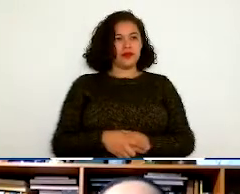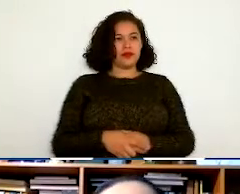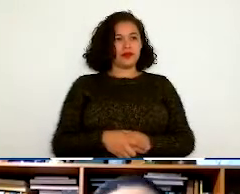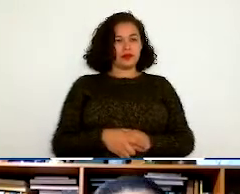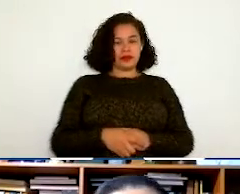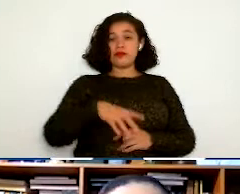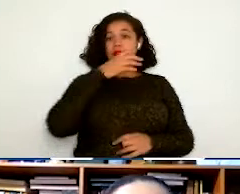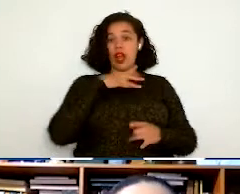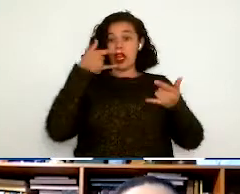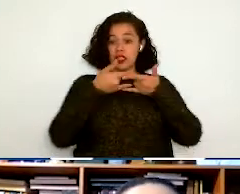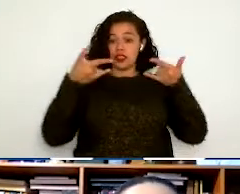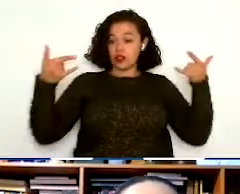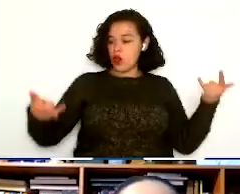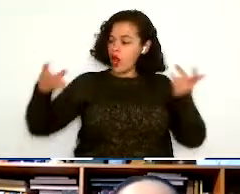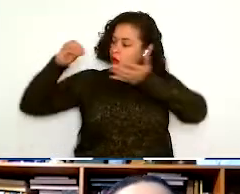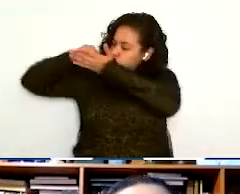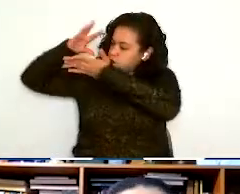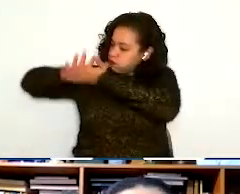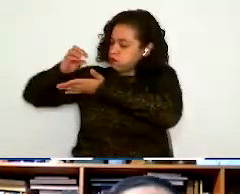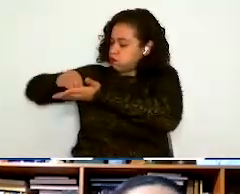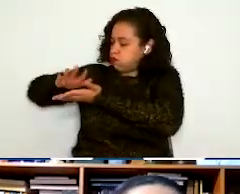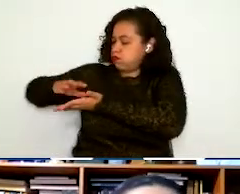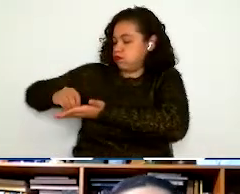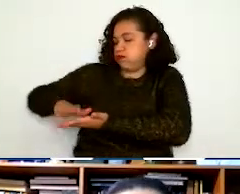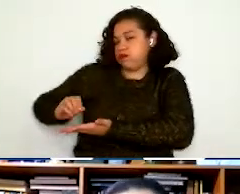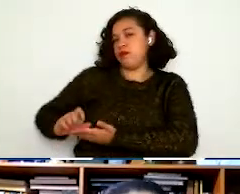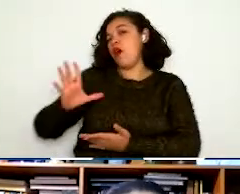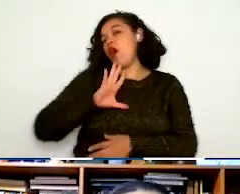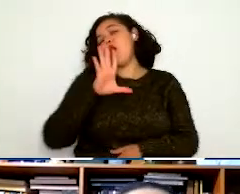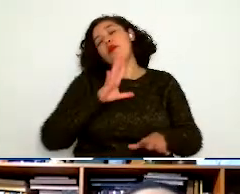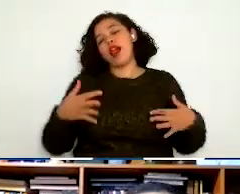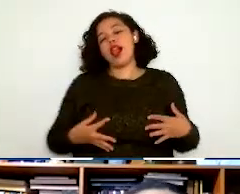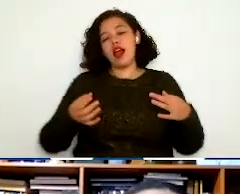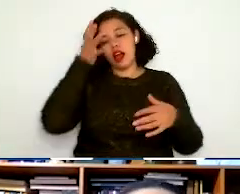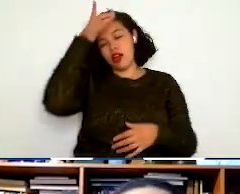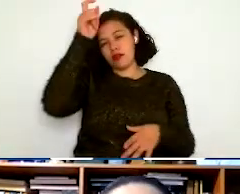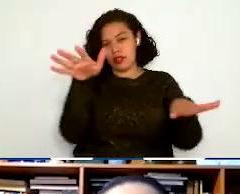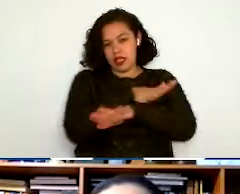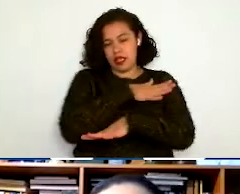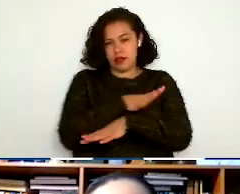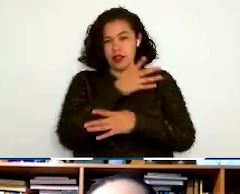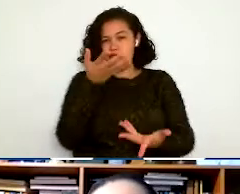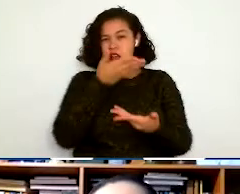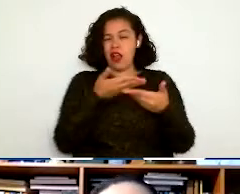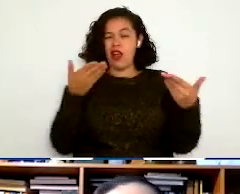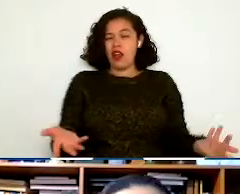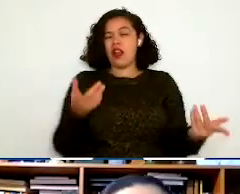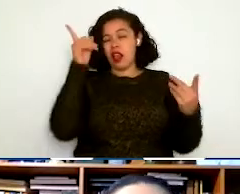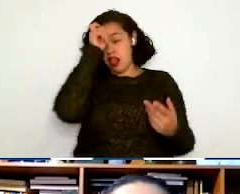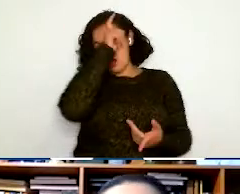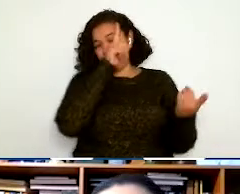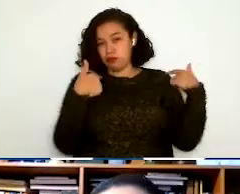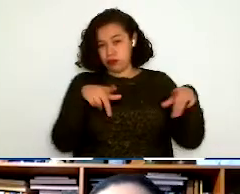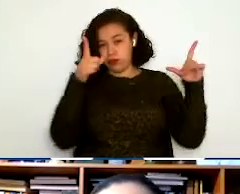registro histórico de cómo ha ido evolucionando un poco este concepto de calidad. Aquí sería medio complicado mostrarlo porque